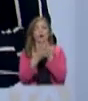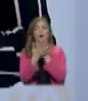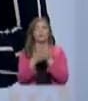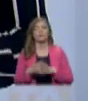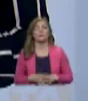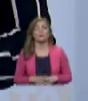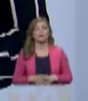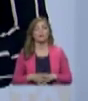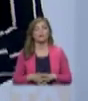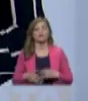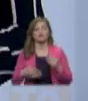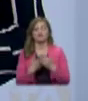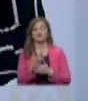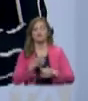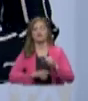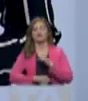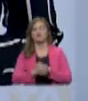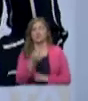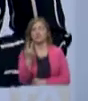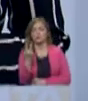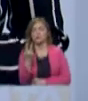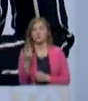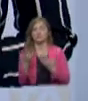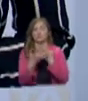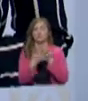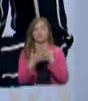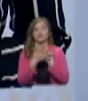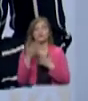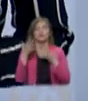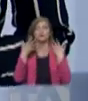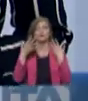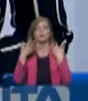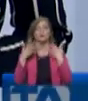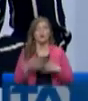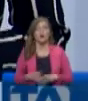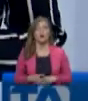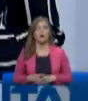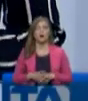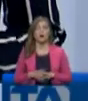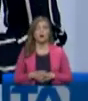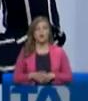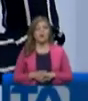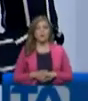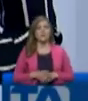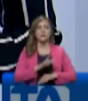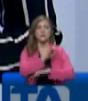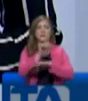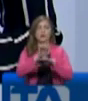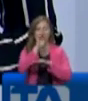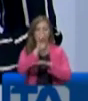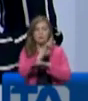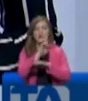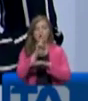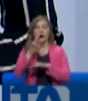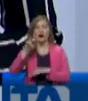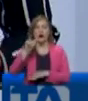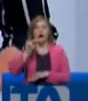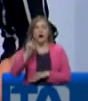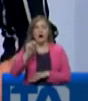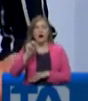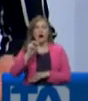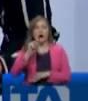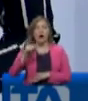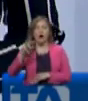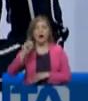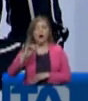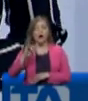se registraron dos nuevos asesinatos en la penitenciaría del Litoral. El director de rehabilitación, Ernesto Pazmiño, dice que